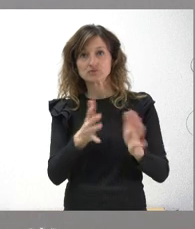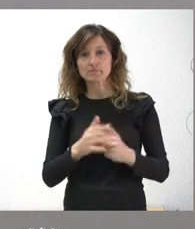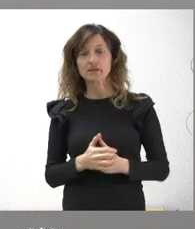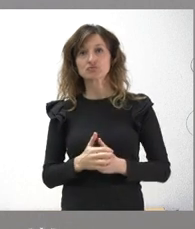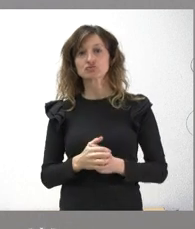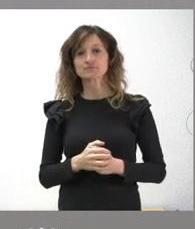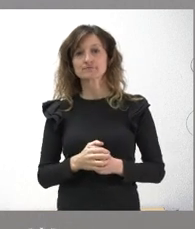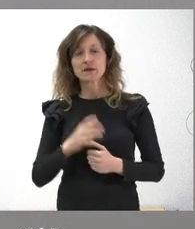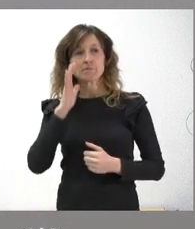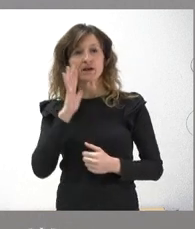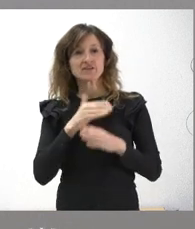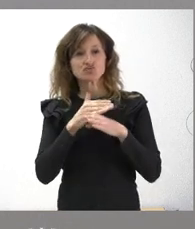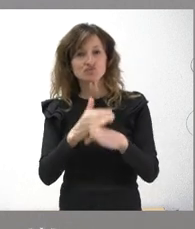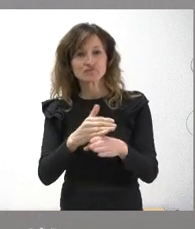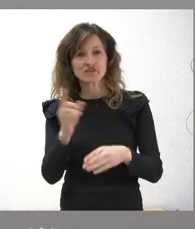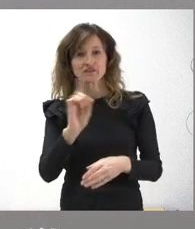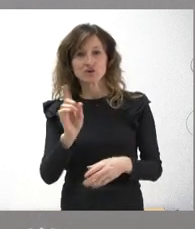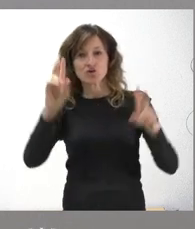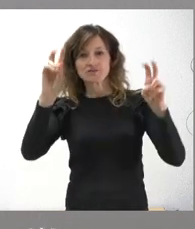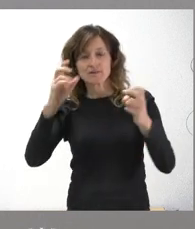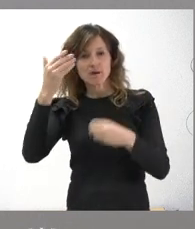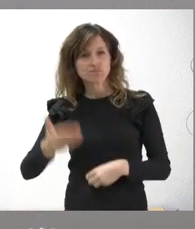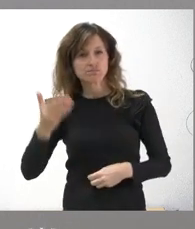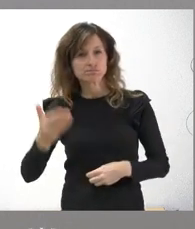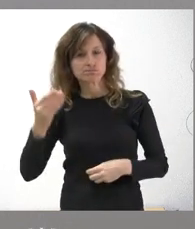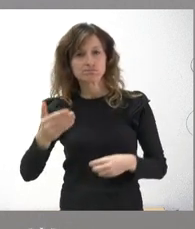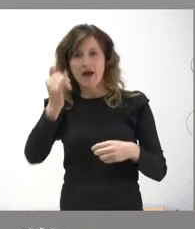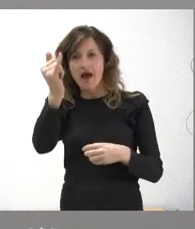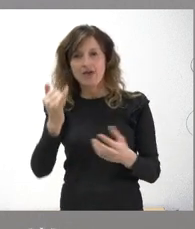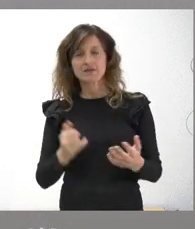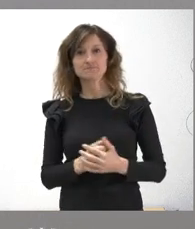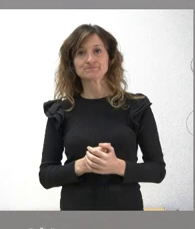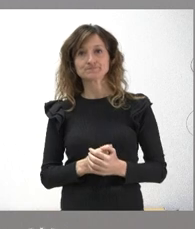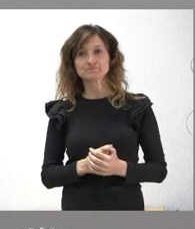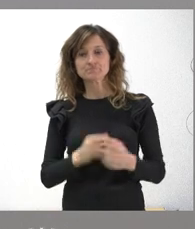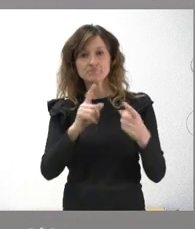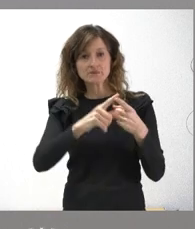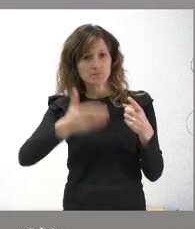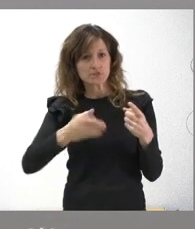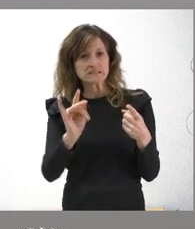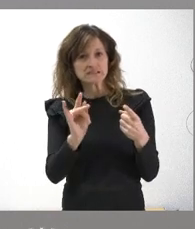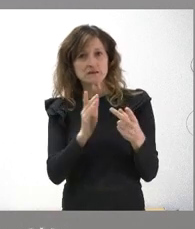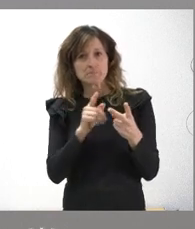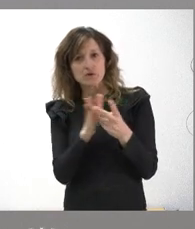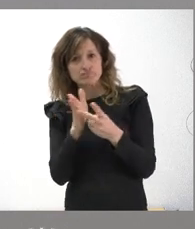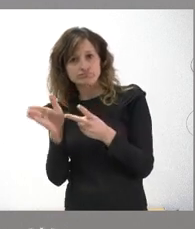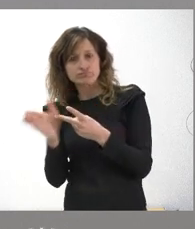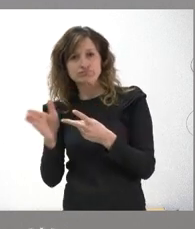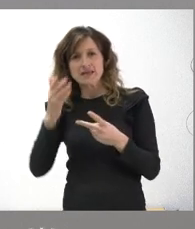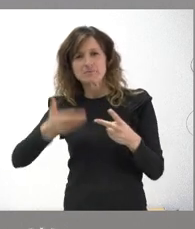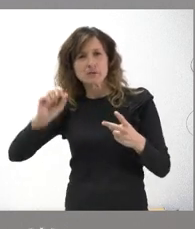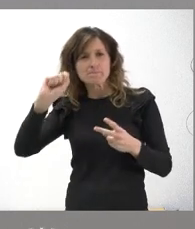parece insuficiente con las temas tan importantes que hay no digo que no sea importante Este pero que no es ni el más